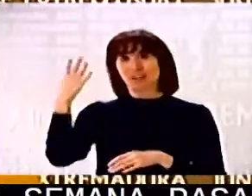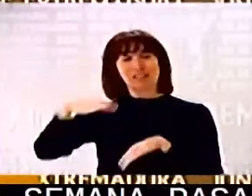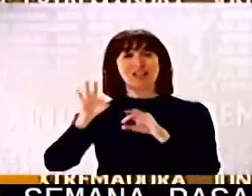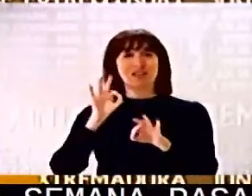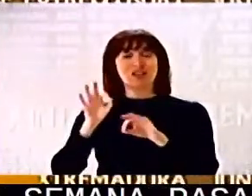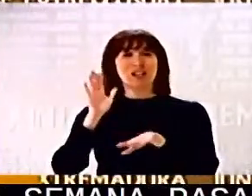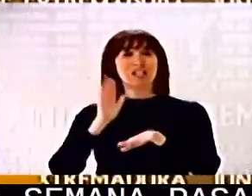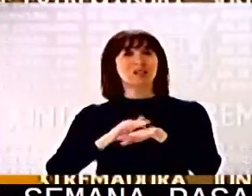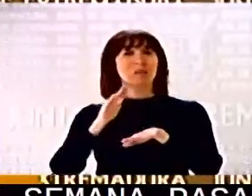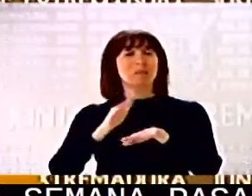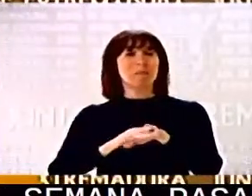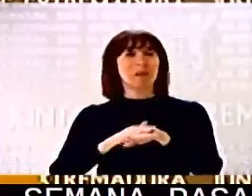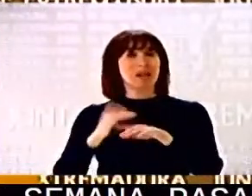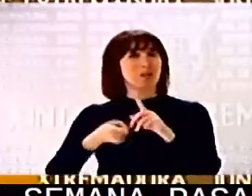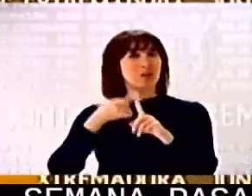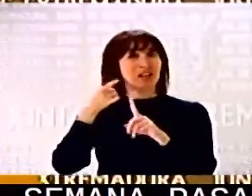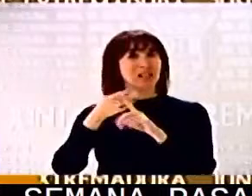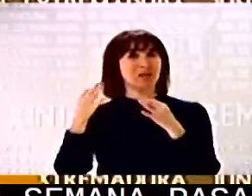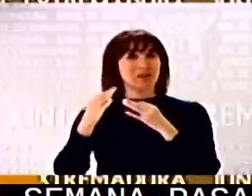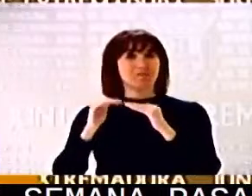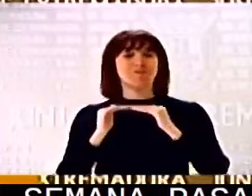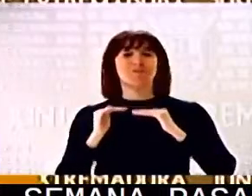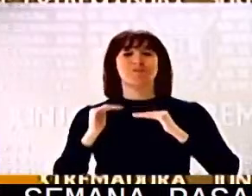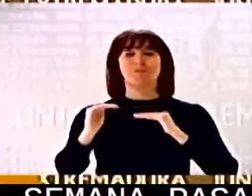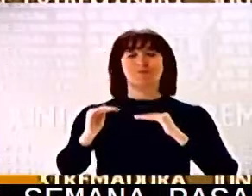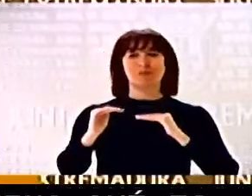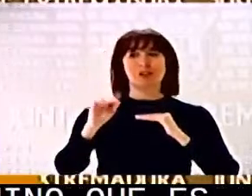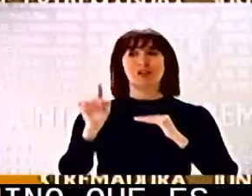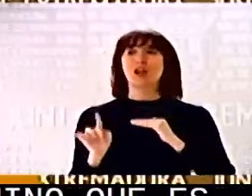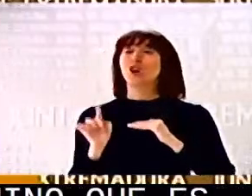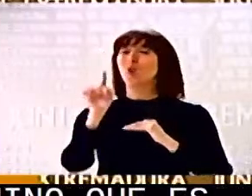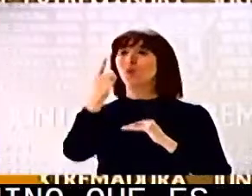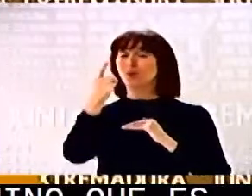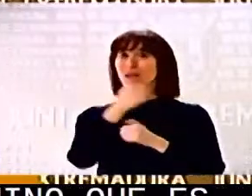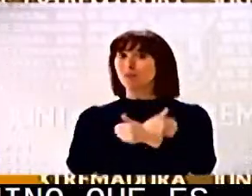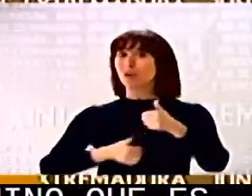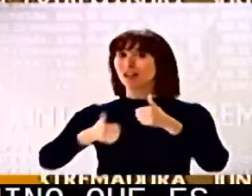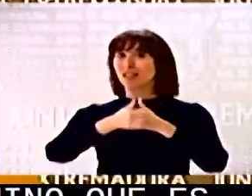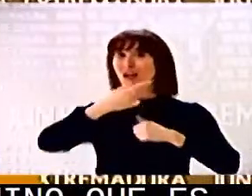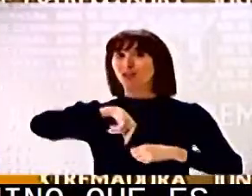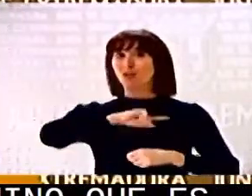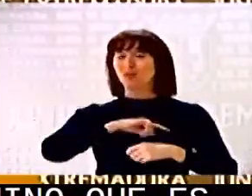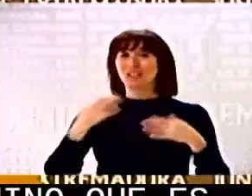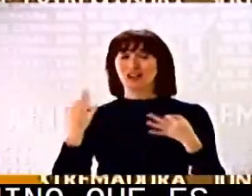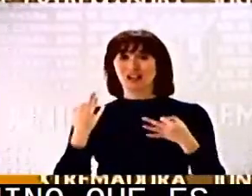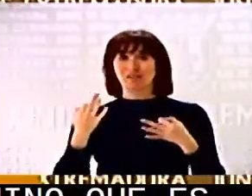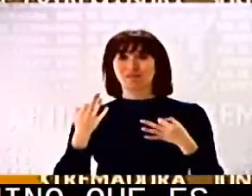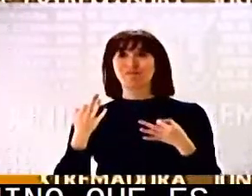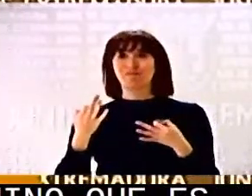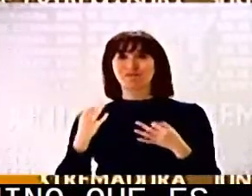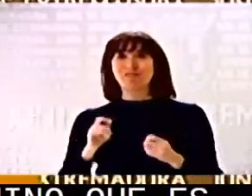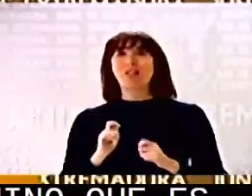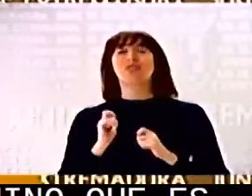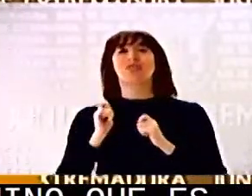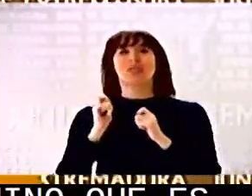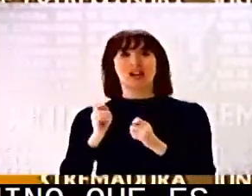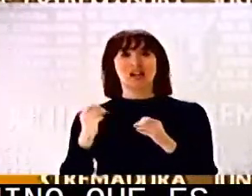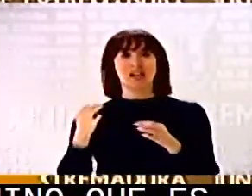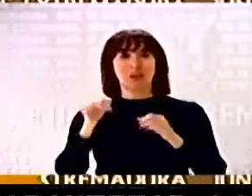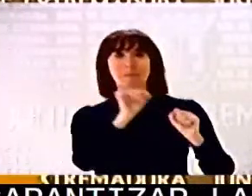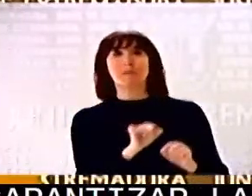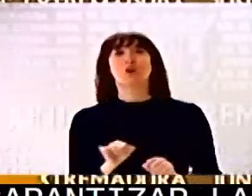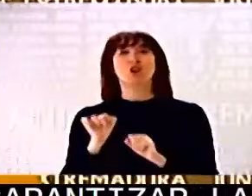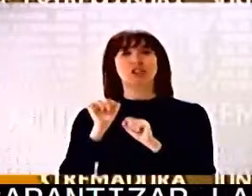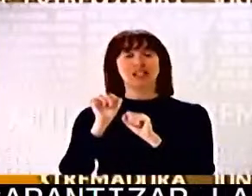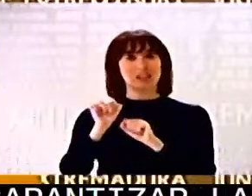equilibrar y, en primer término, que es nuestra obligación en estos momentos, garantizar la protección